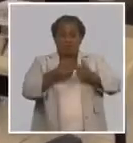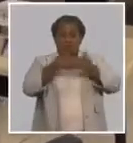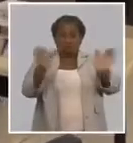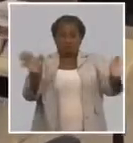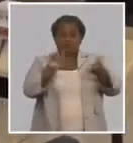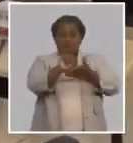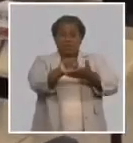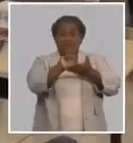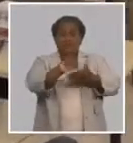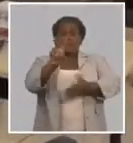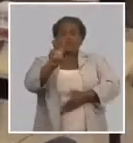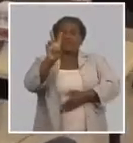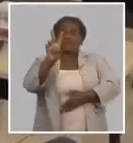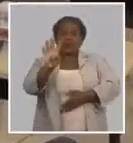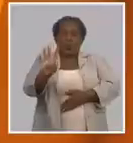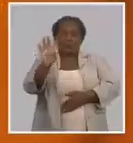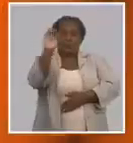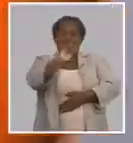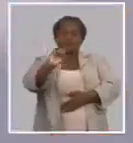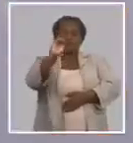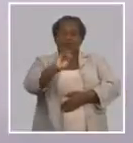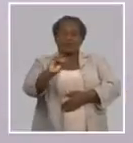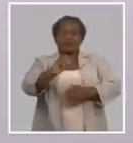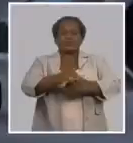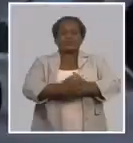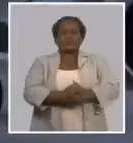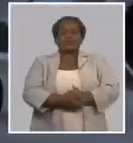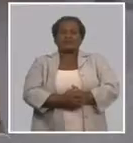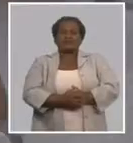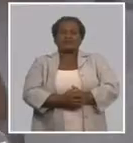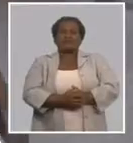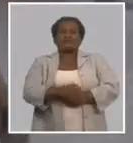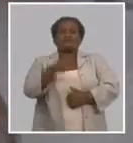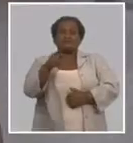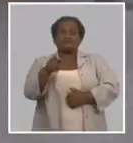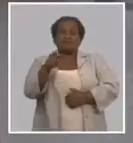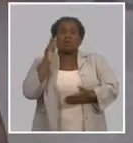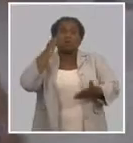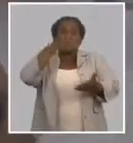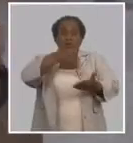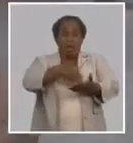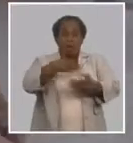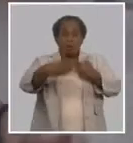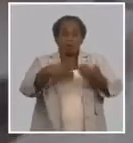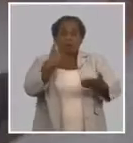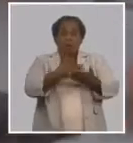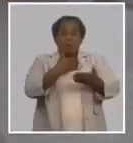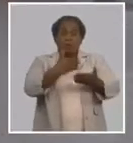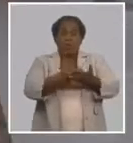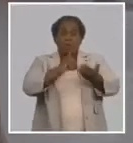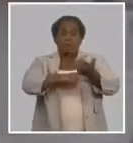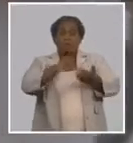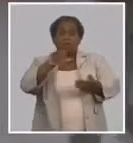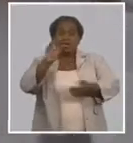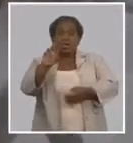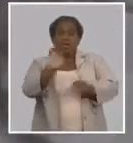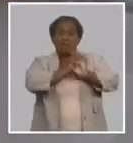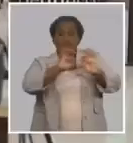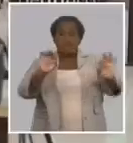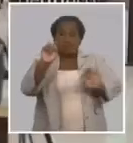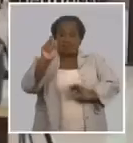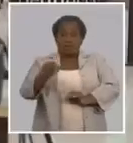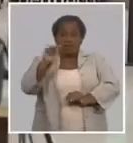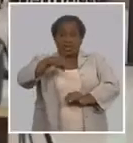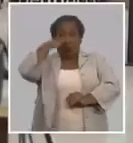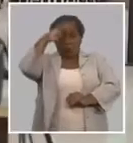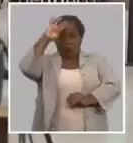servicio el pasado 24 de octubre llegaba muy hicieron la prueba de coronavirus hicieron el tapón un médico especialista que tenemos que